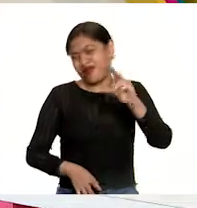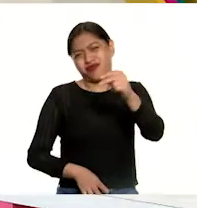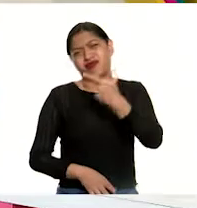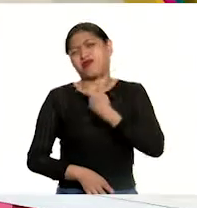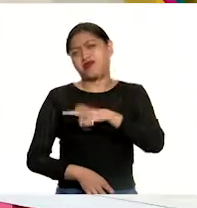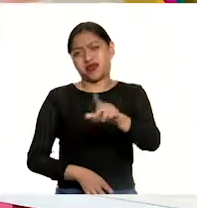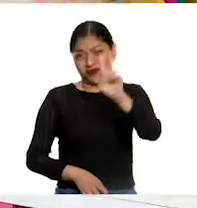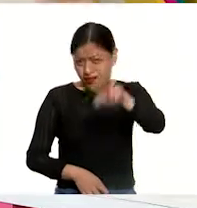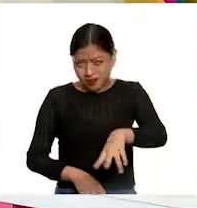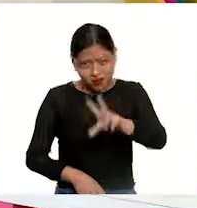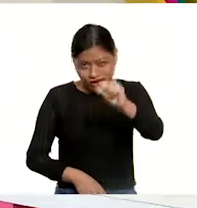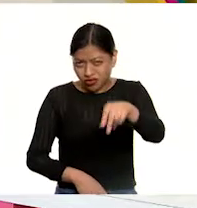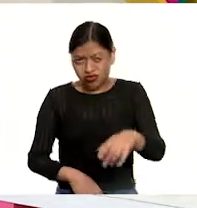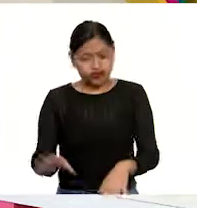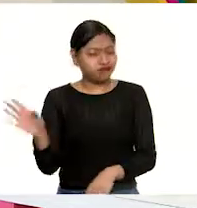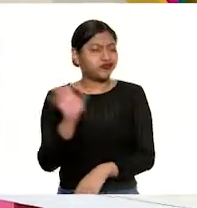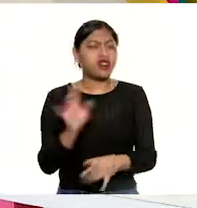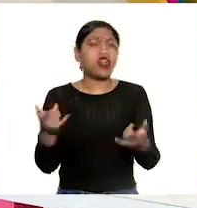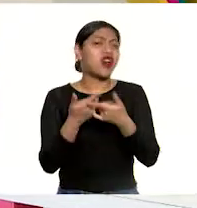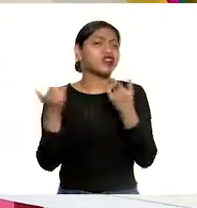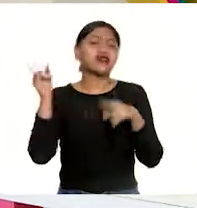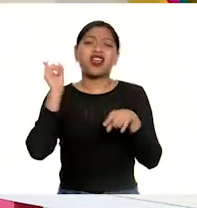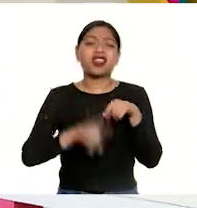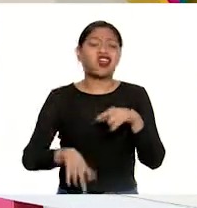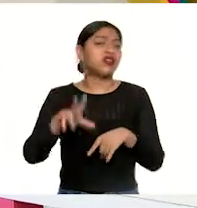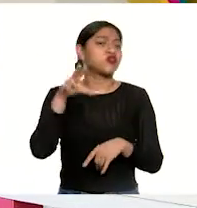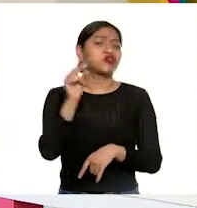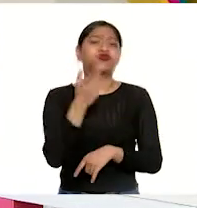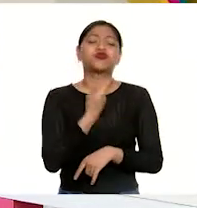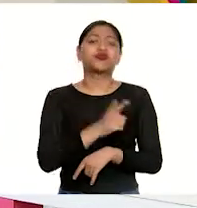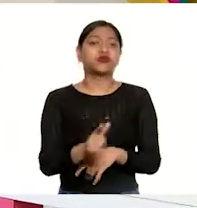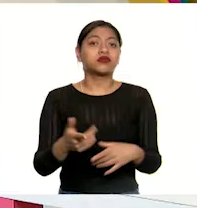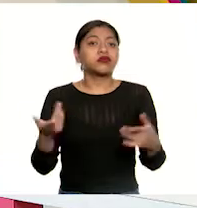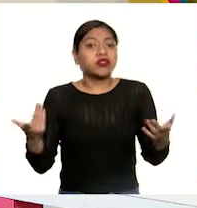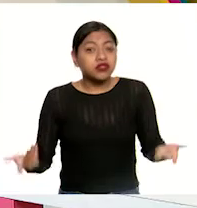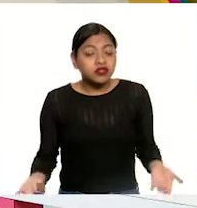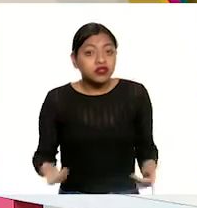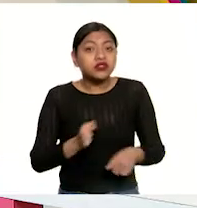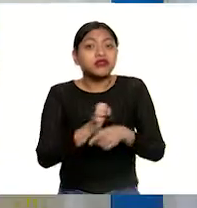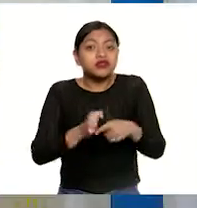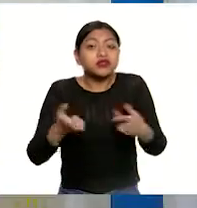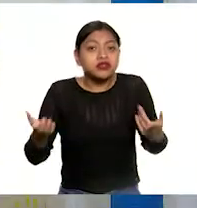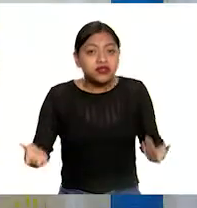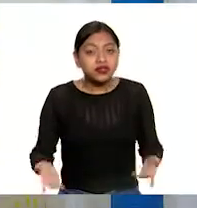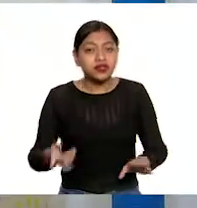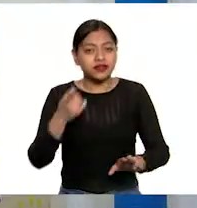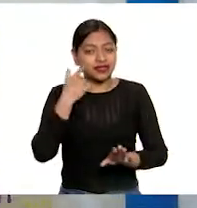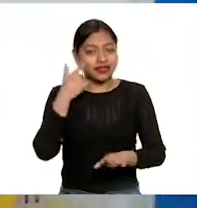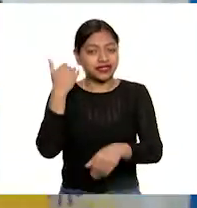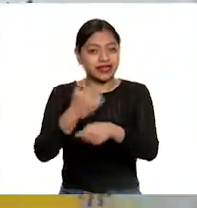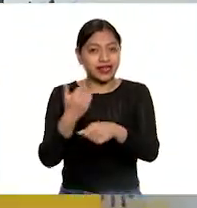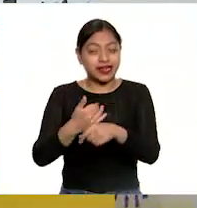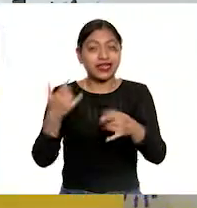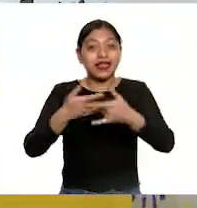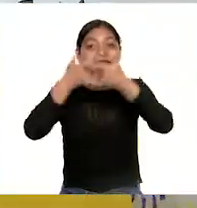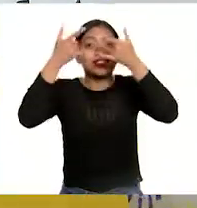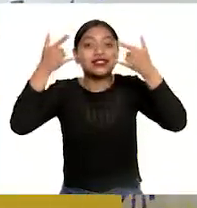¿verdad? No, ese cuento tampoco nos gusta. Entonces, ya sé, podemos